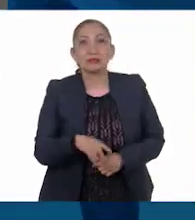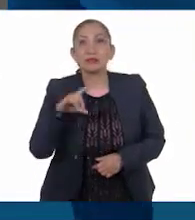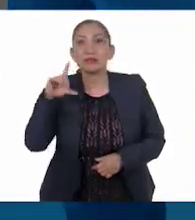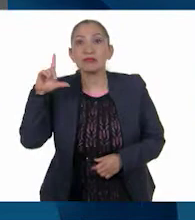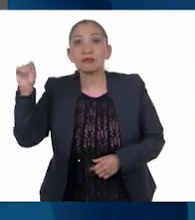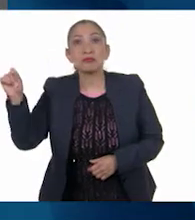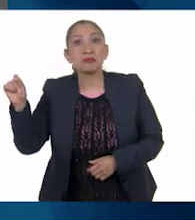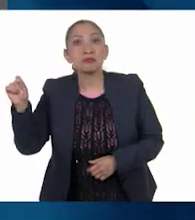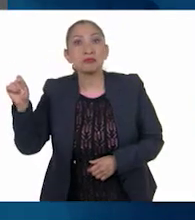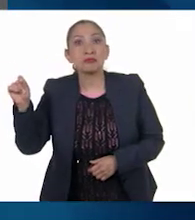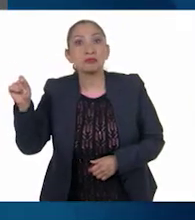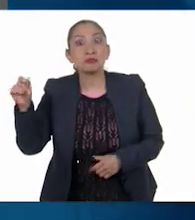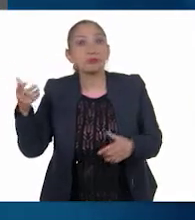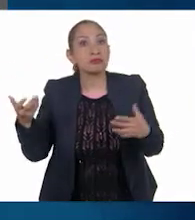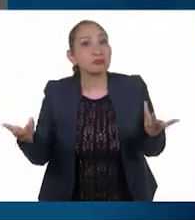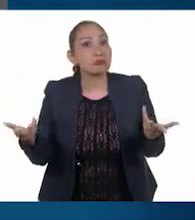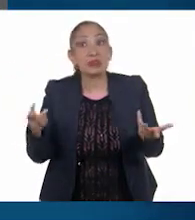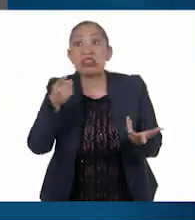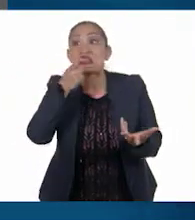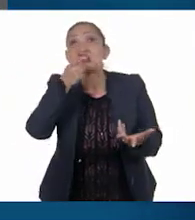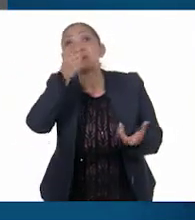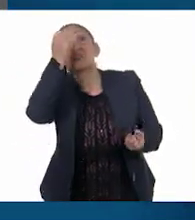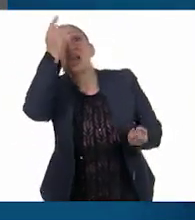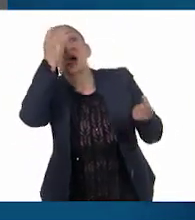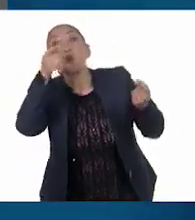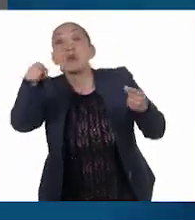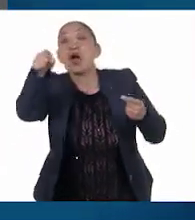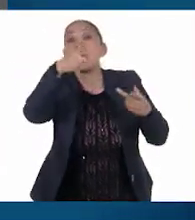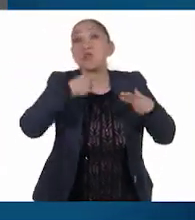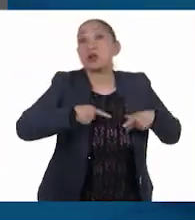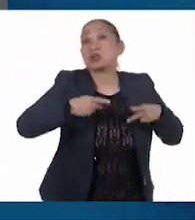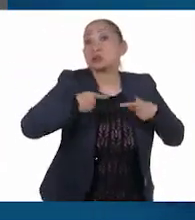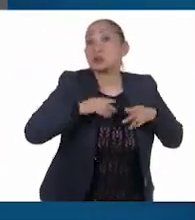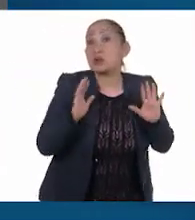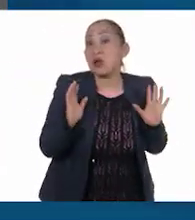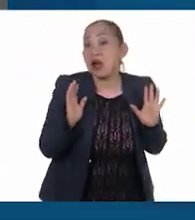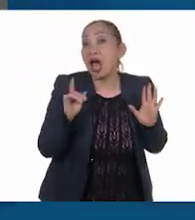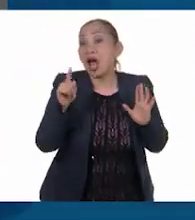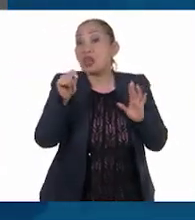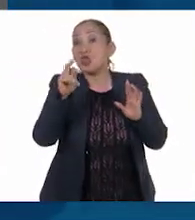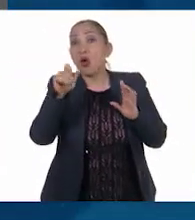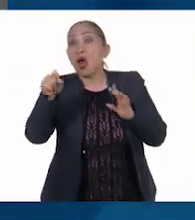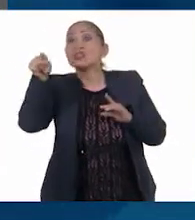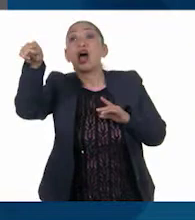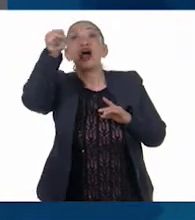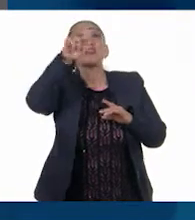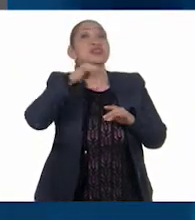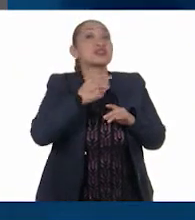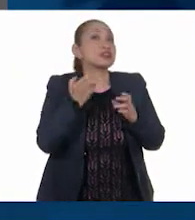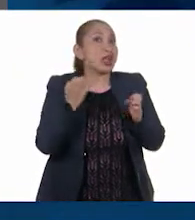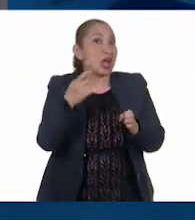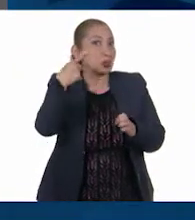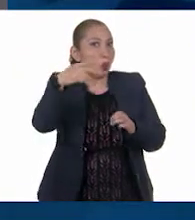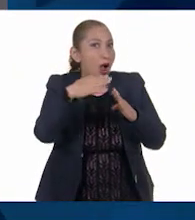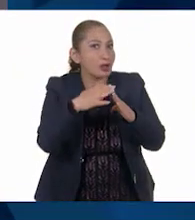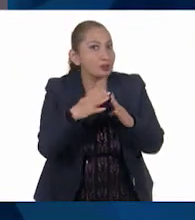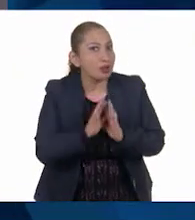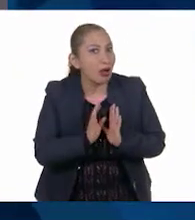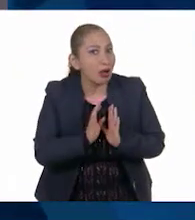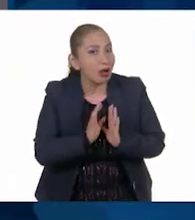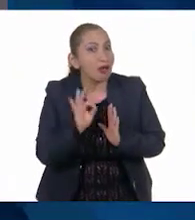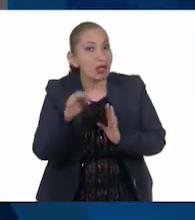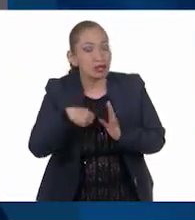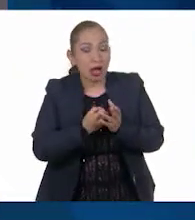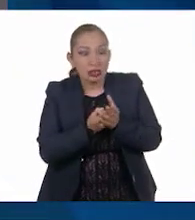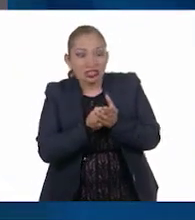Y se fue. Y dicen los que dicen y cuentan los que cuentan que Trucas está por allí, en tu casa, y que tal